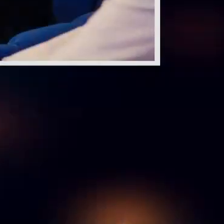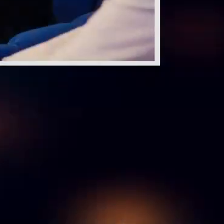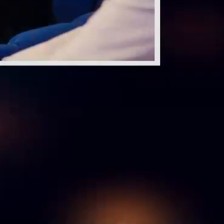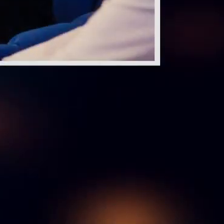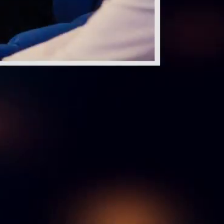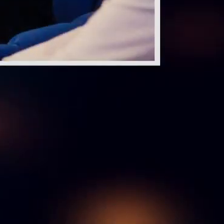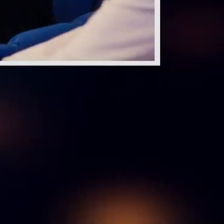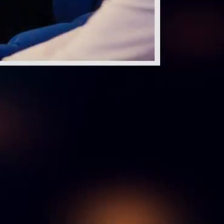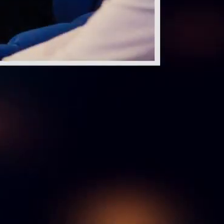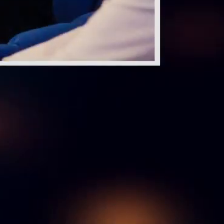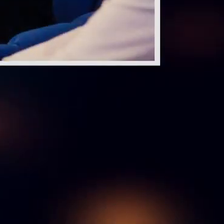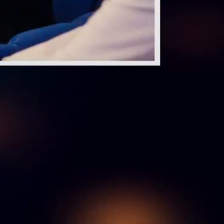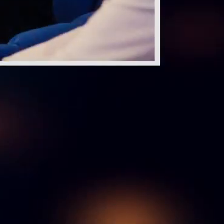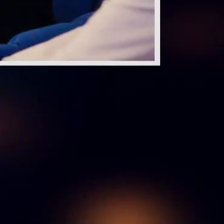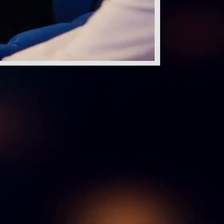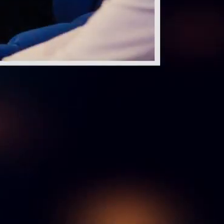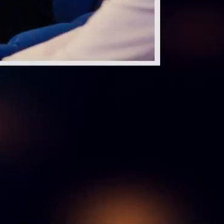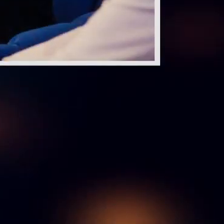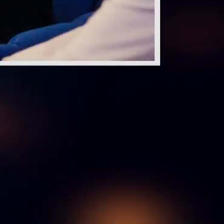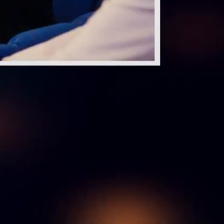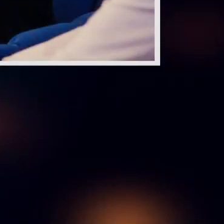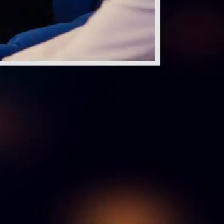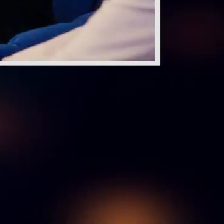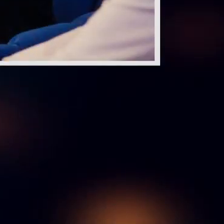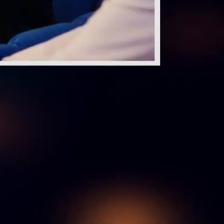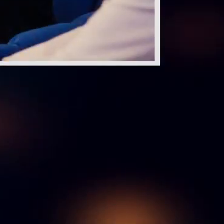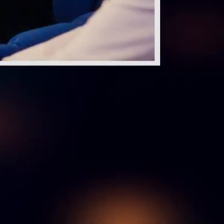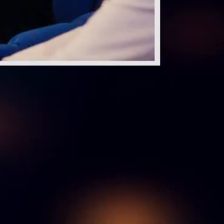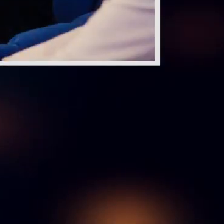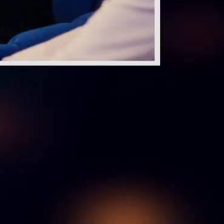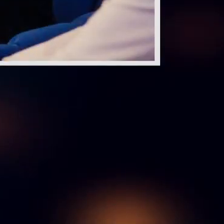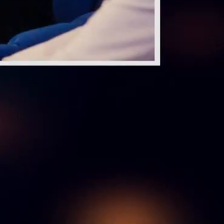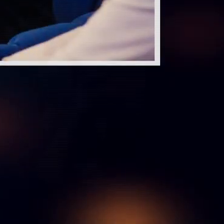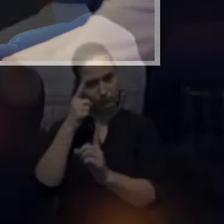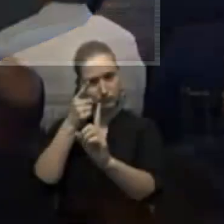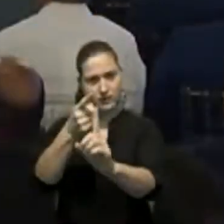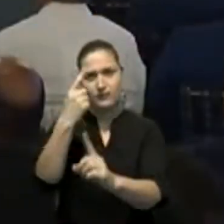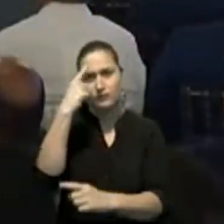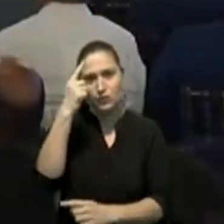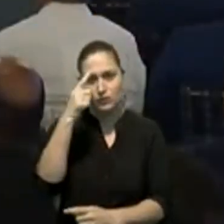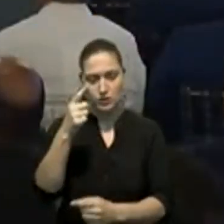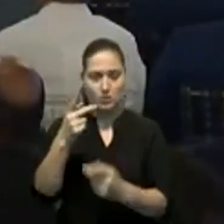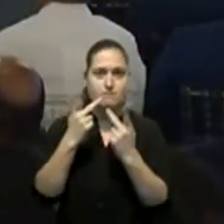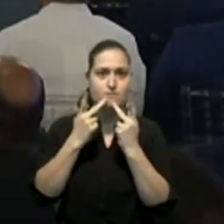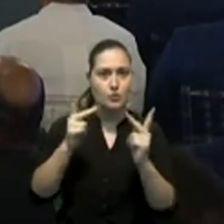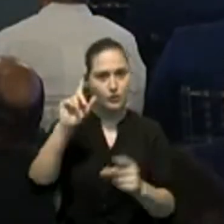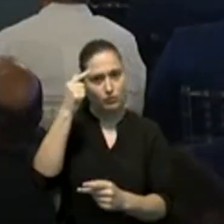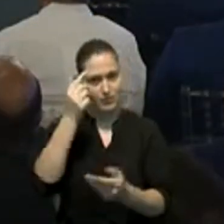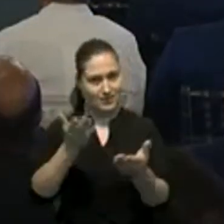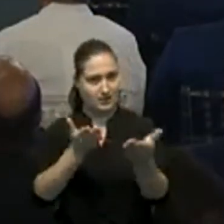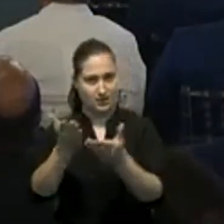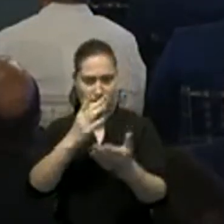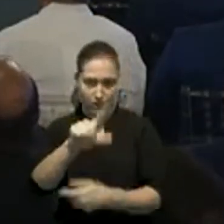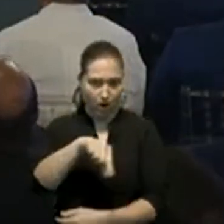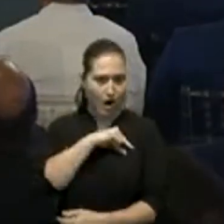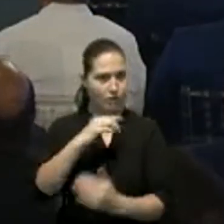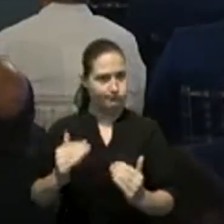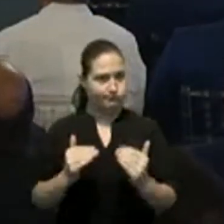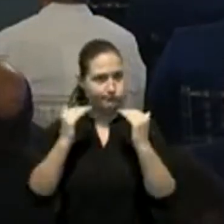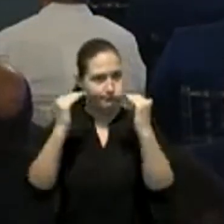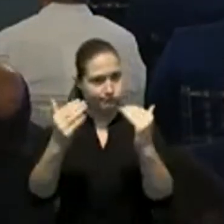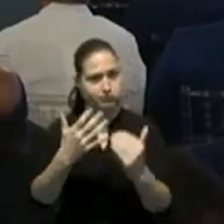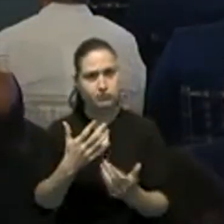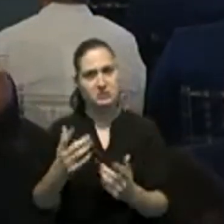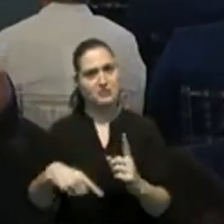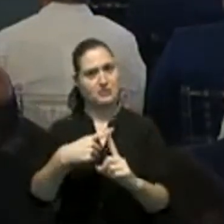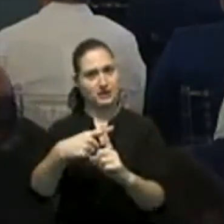externa!, siga creciendo. Para que existan reglas claras e iguales para todos, para enfrentar la evasión fiscal.